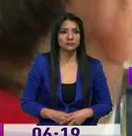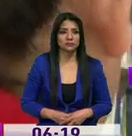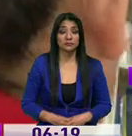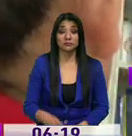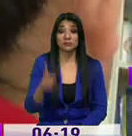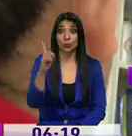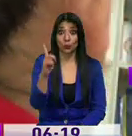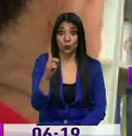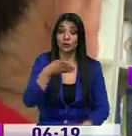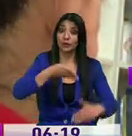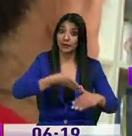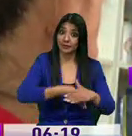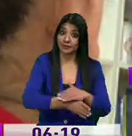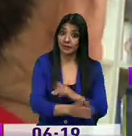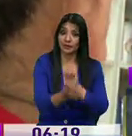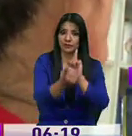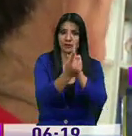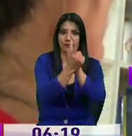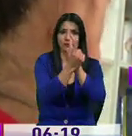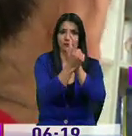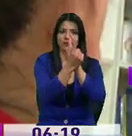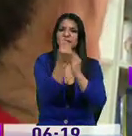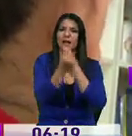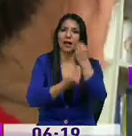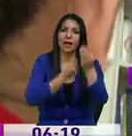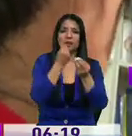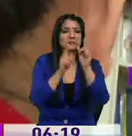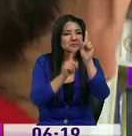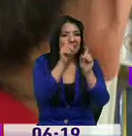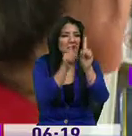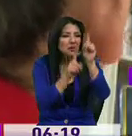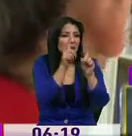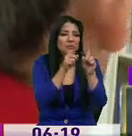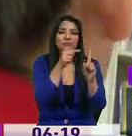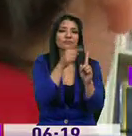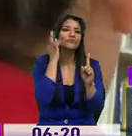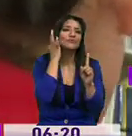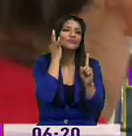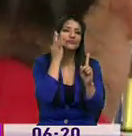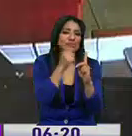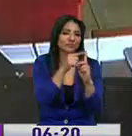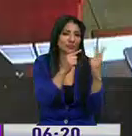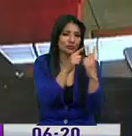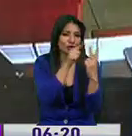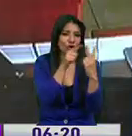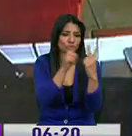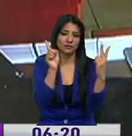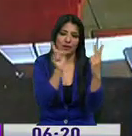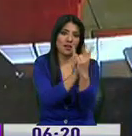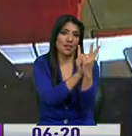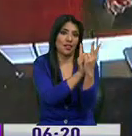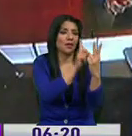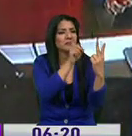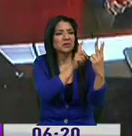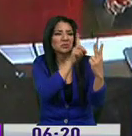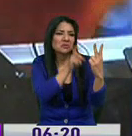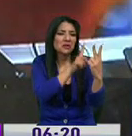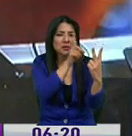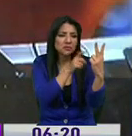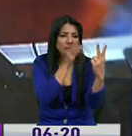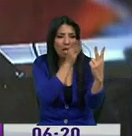vayan llamar más la atención tomás a las dos chicas entonces cuando el otro el otro señor sales